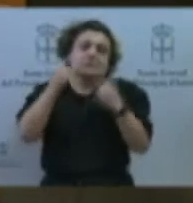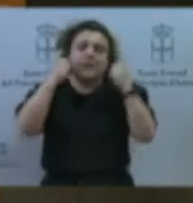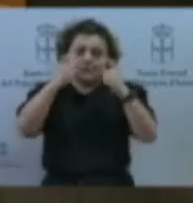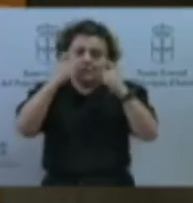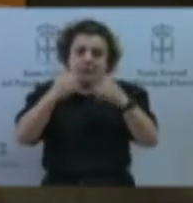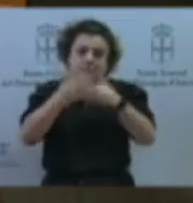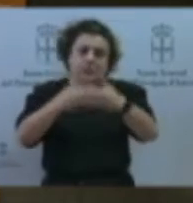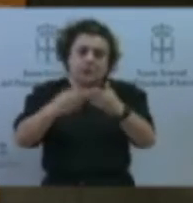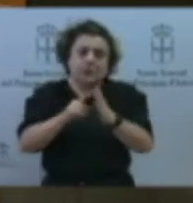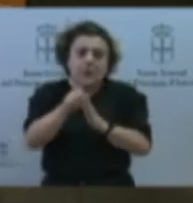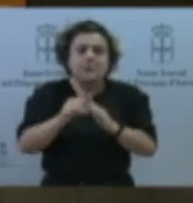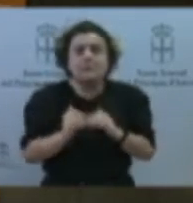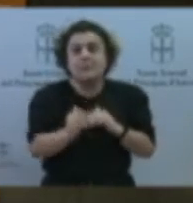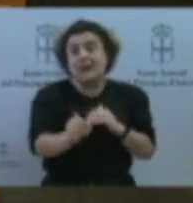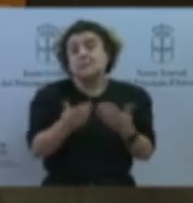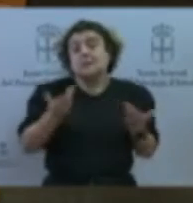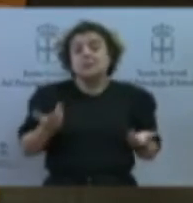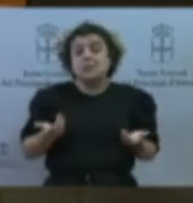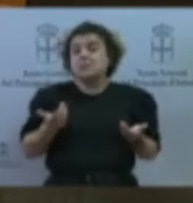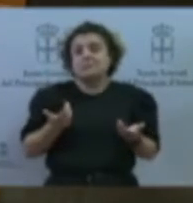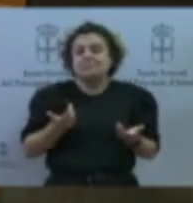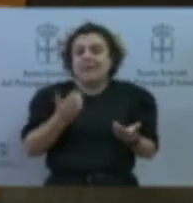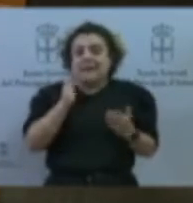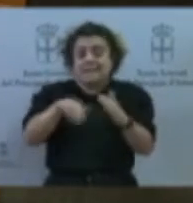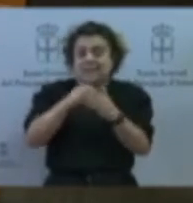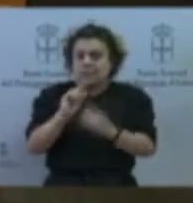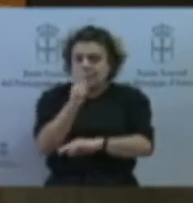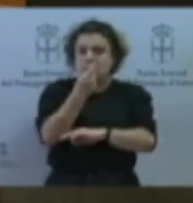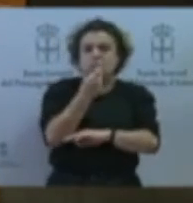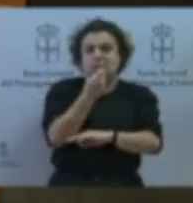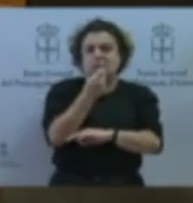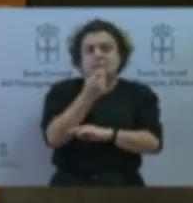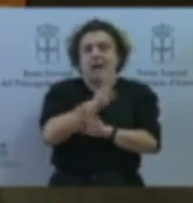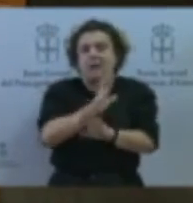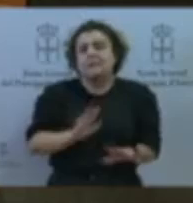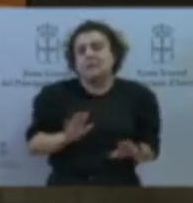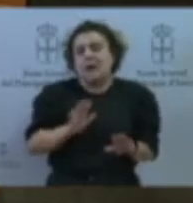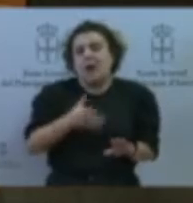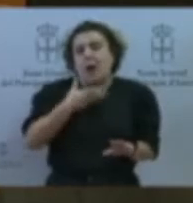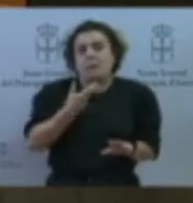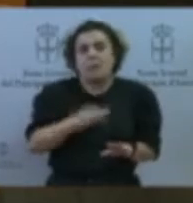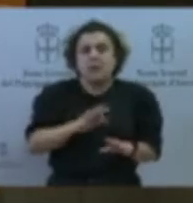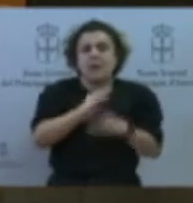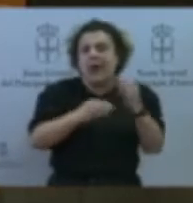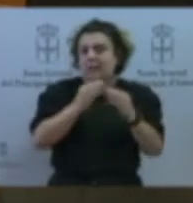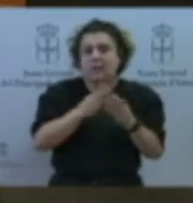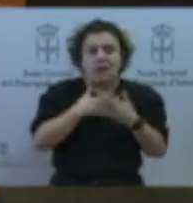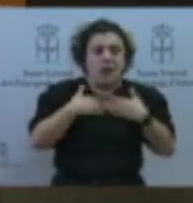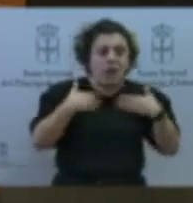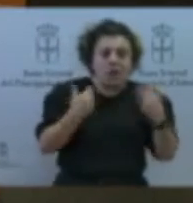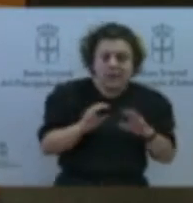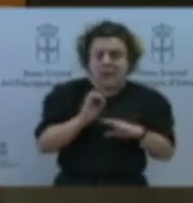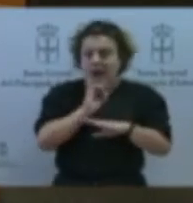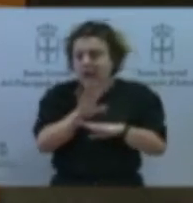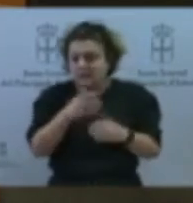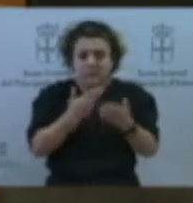final, bueno, pues evidentemente podemos hacer todas las cartas y todas las propuestas y todo lo que queramos, pero tenemos que ir paso por paso. Con